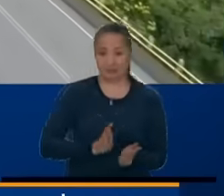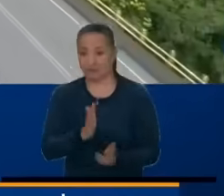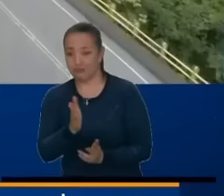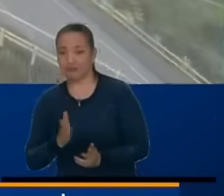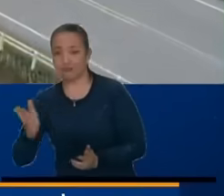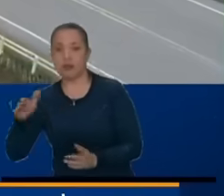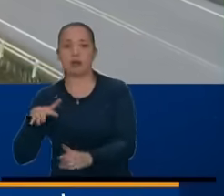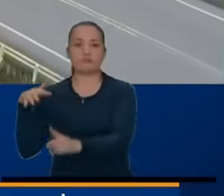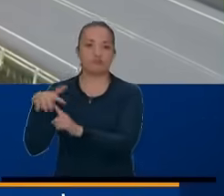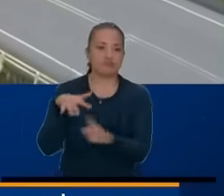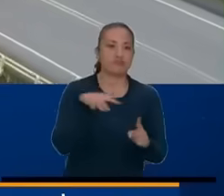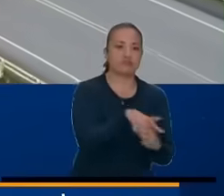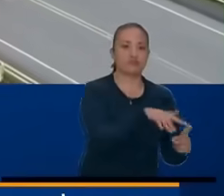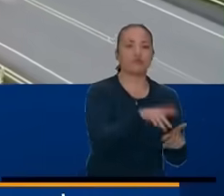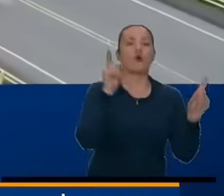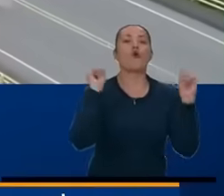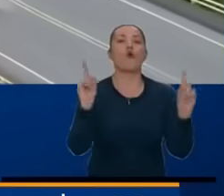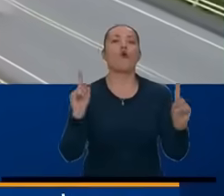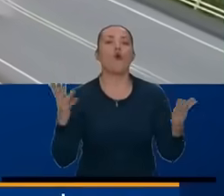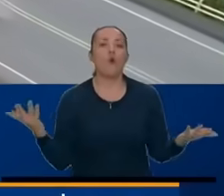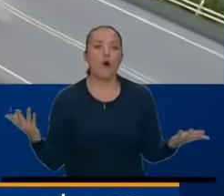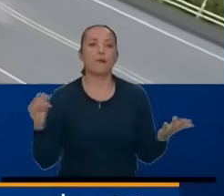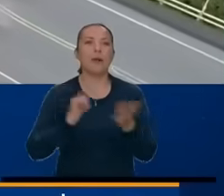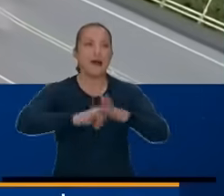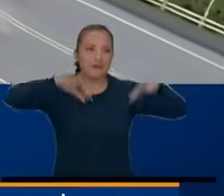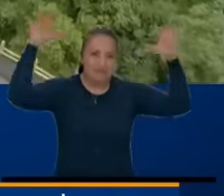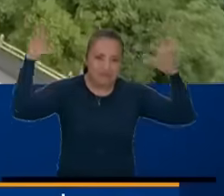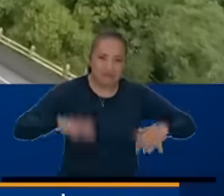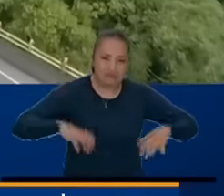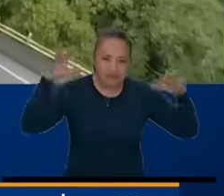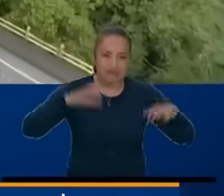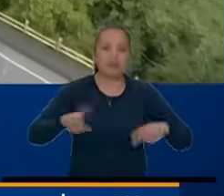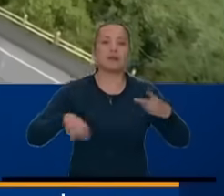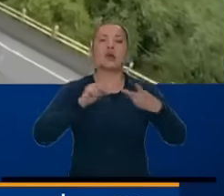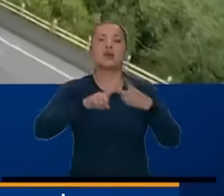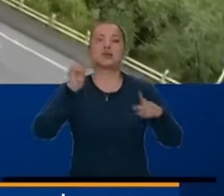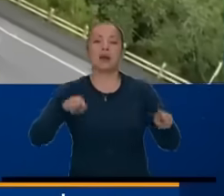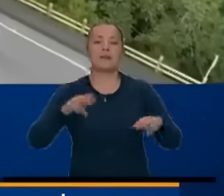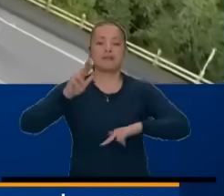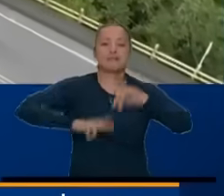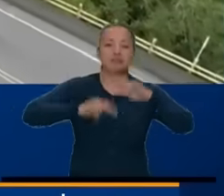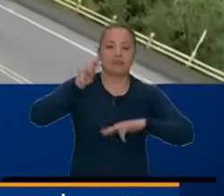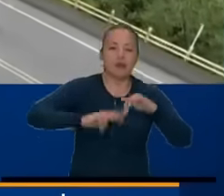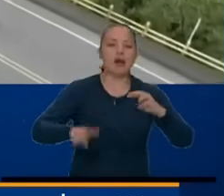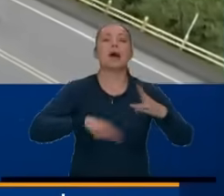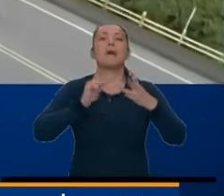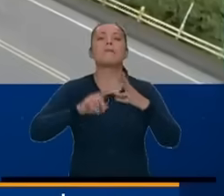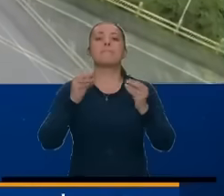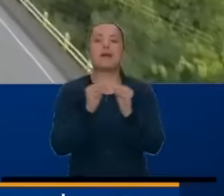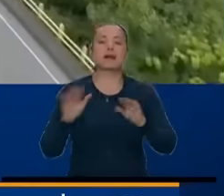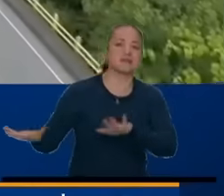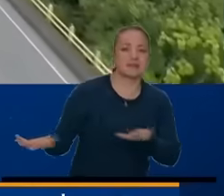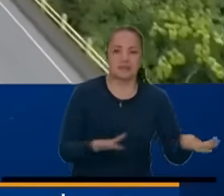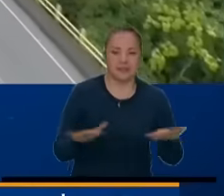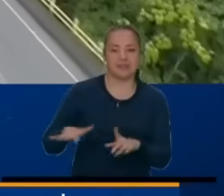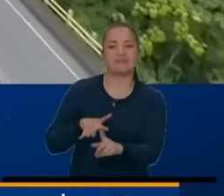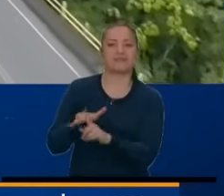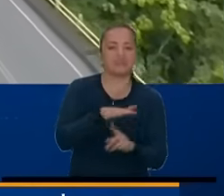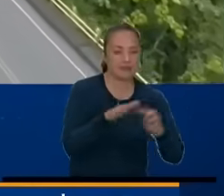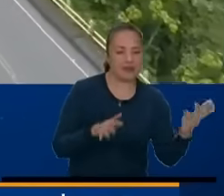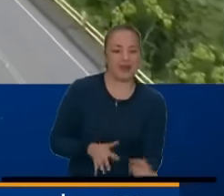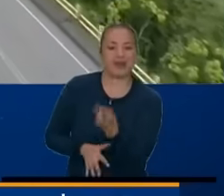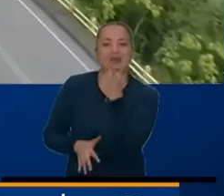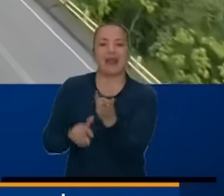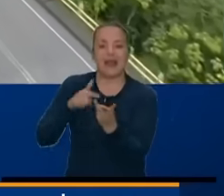siendo afectadas por temas de ola invernal, por temas de estabilidad de obras y también por temas sísmicos. Eso lo tenemos